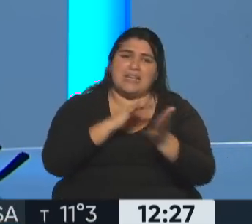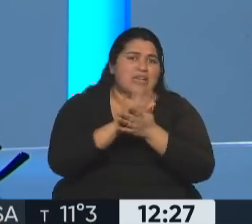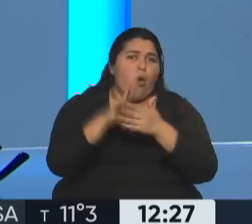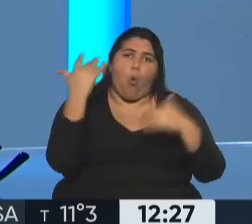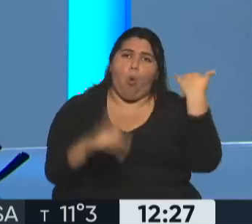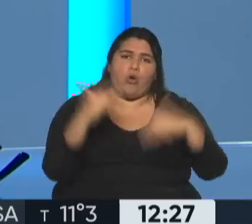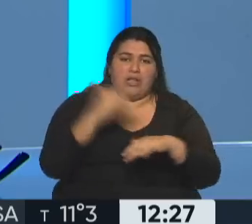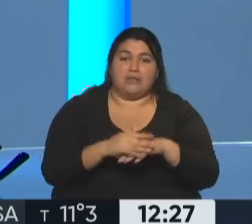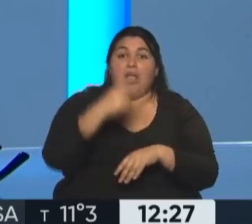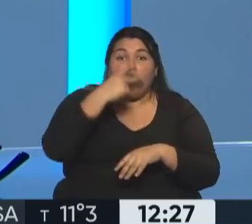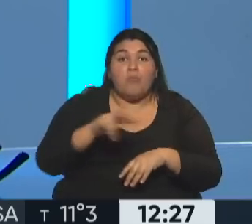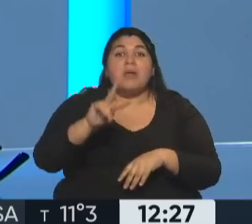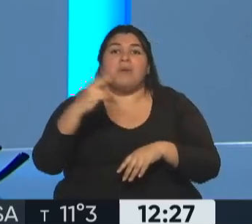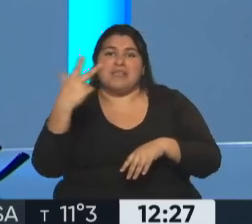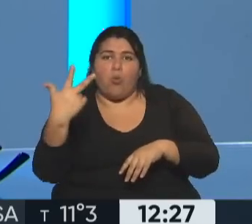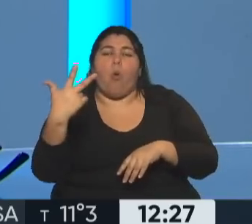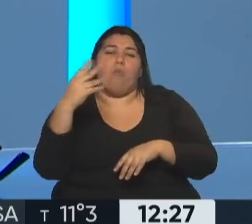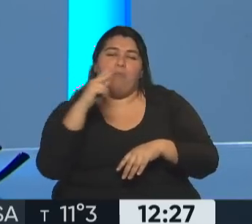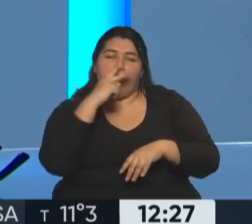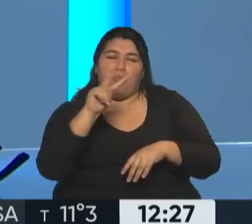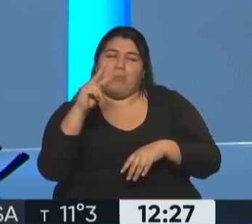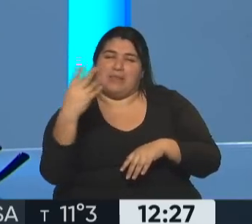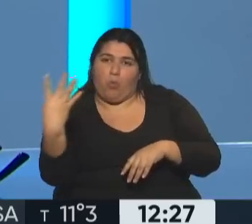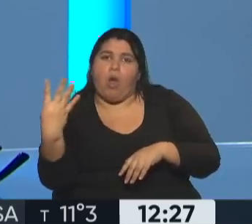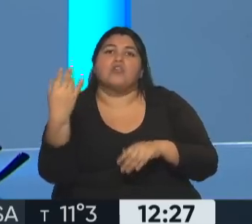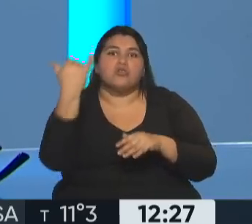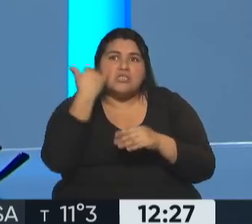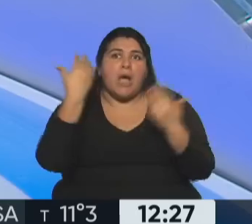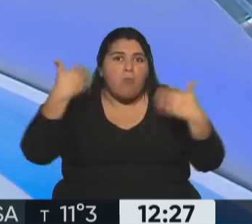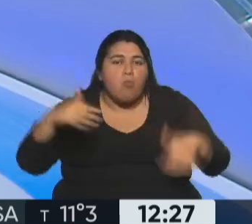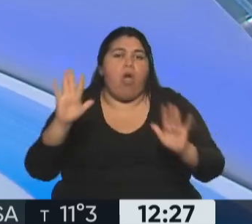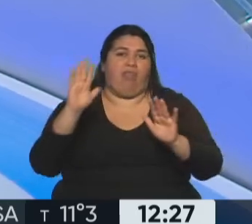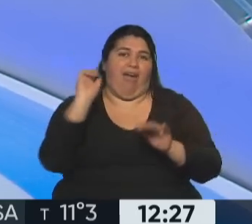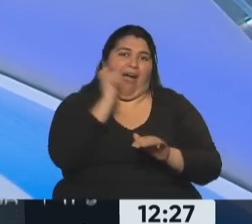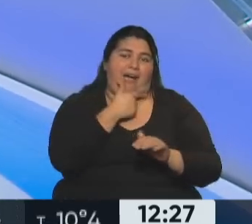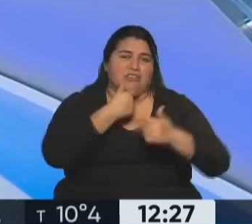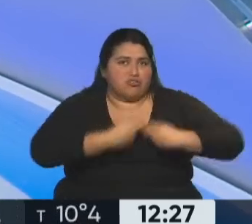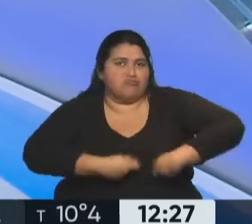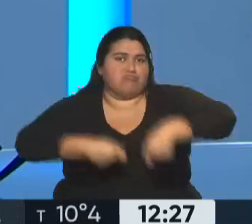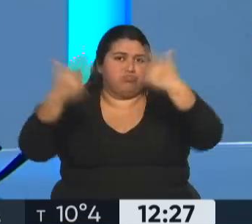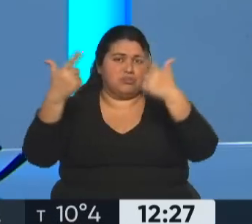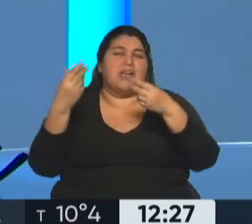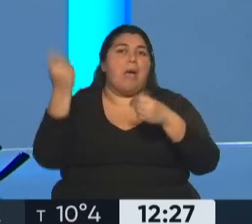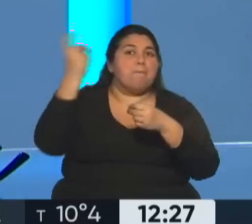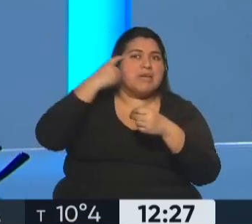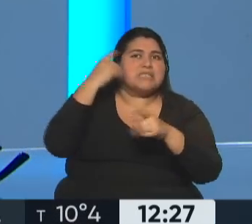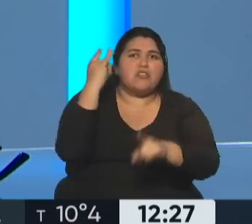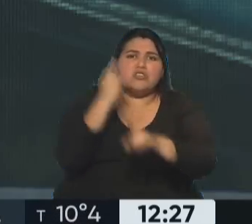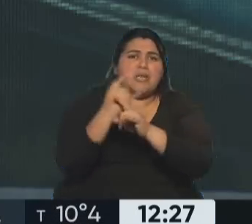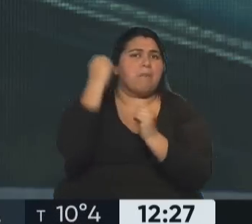2024 ya la genera esté en posibilidades de estás pensando en dólares pensando en divisas